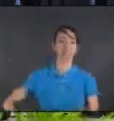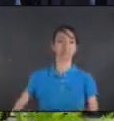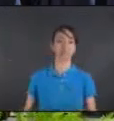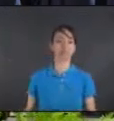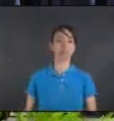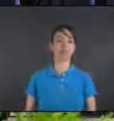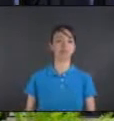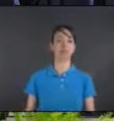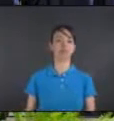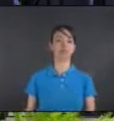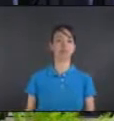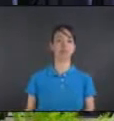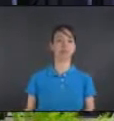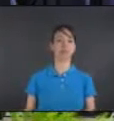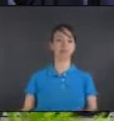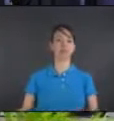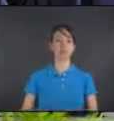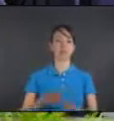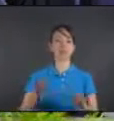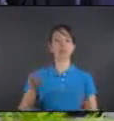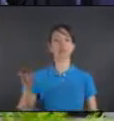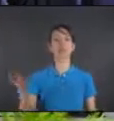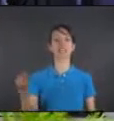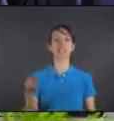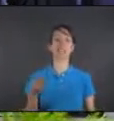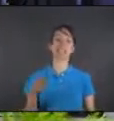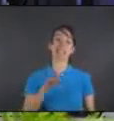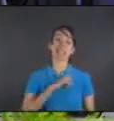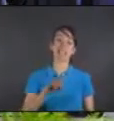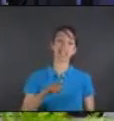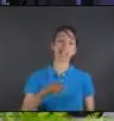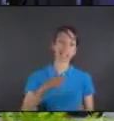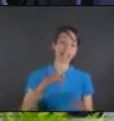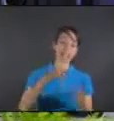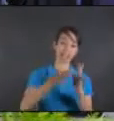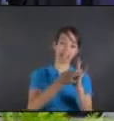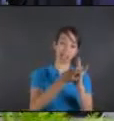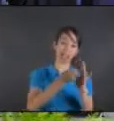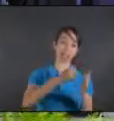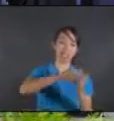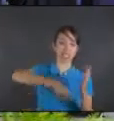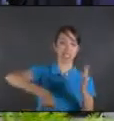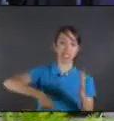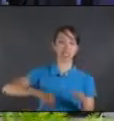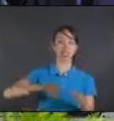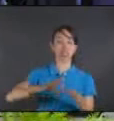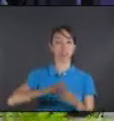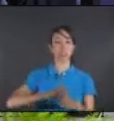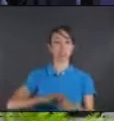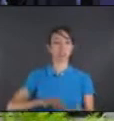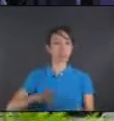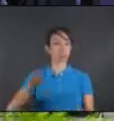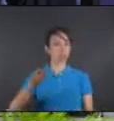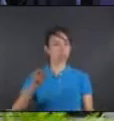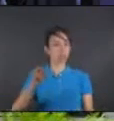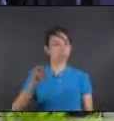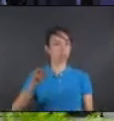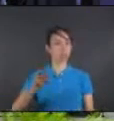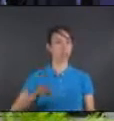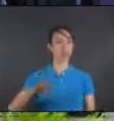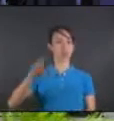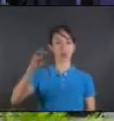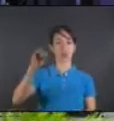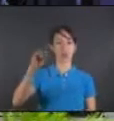que nosotros entremos. Entonces, todo lo que sea inmundo lo va a tomar el Señor y a través del fuego lo va